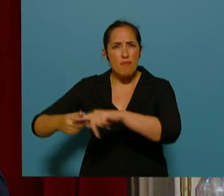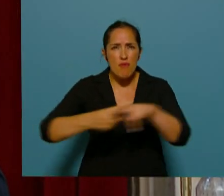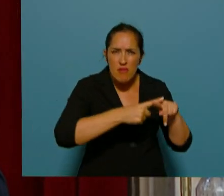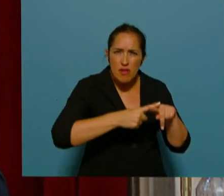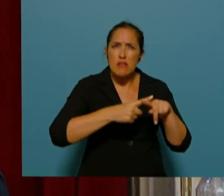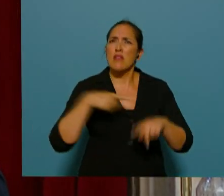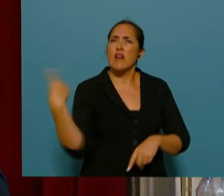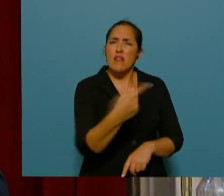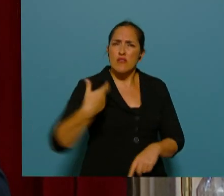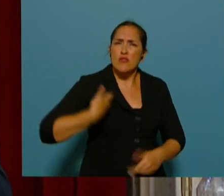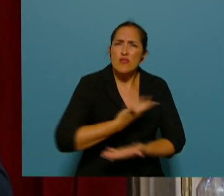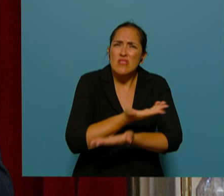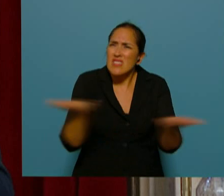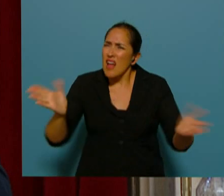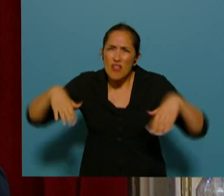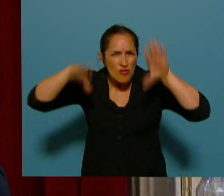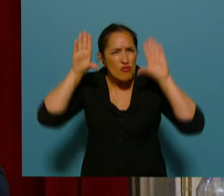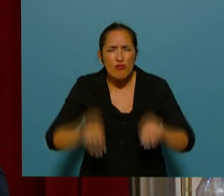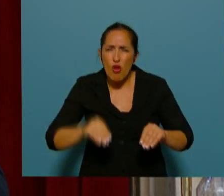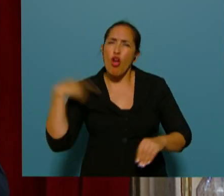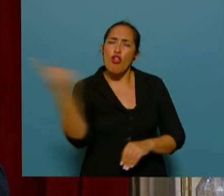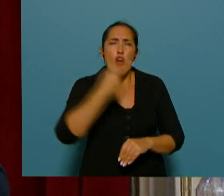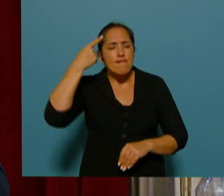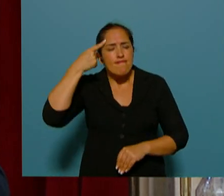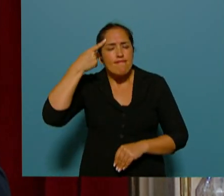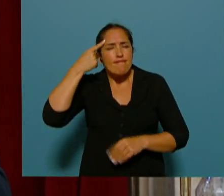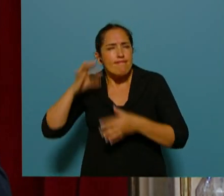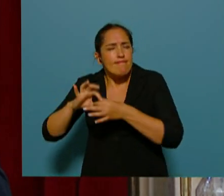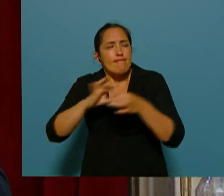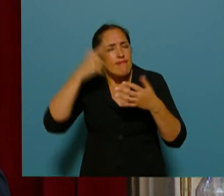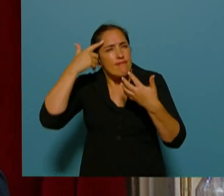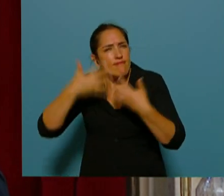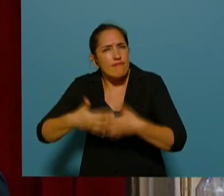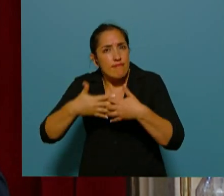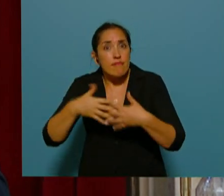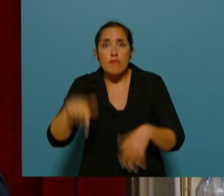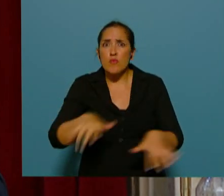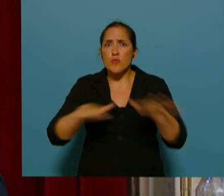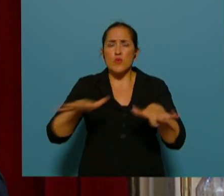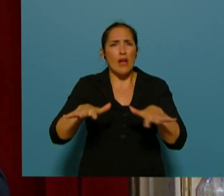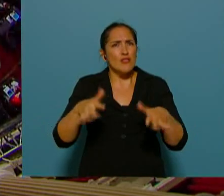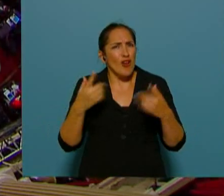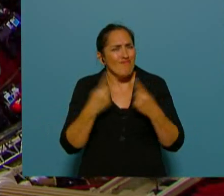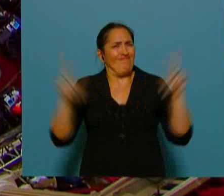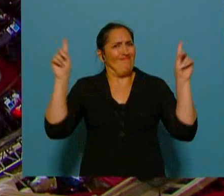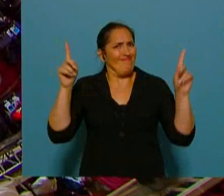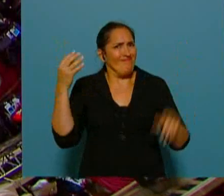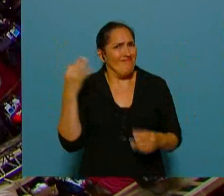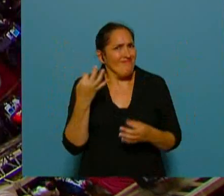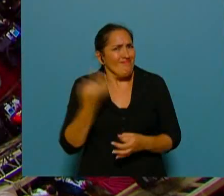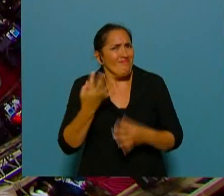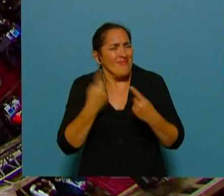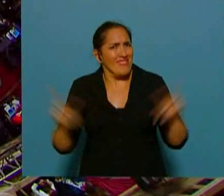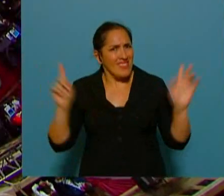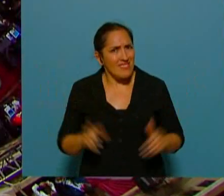con la sociedad argentina toda en circunstancias tan excepcionales como las que nos toca vivir. Hace un